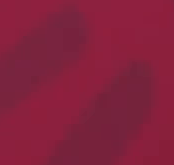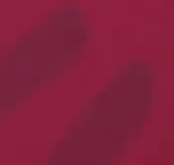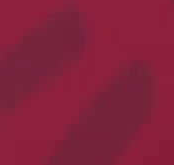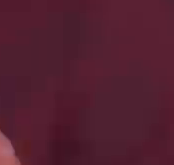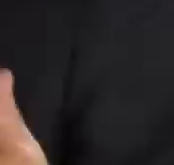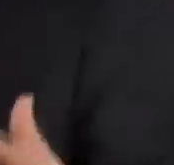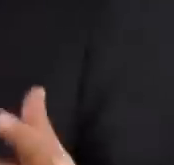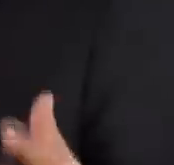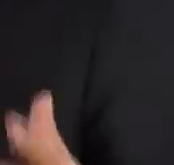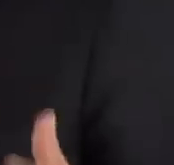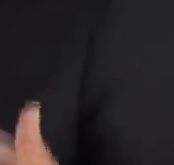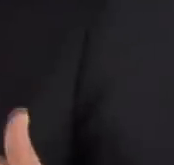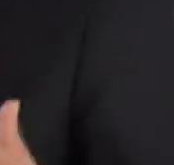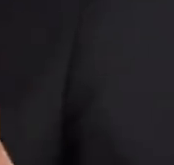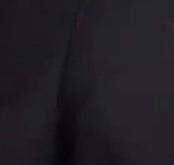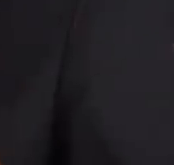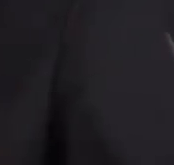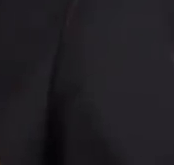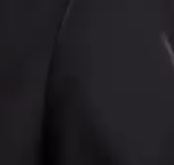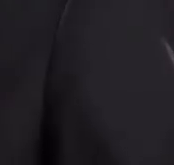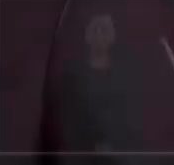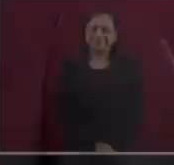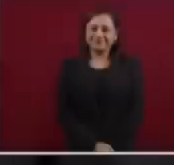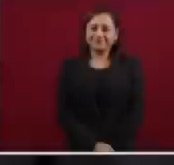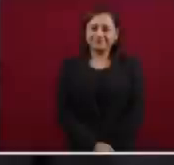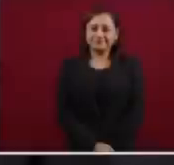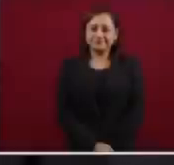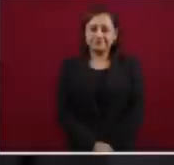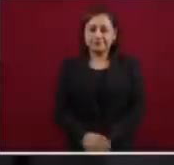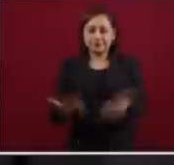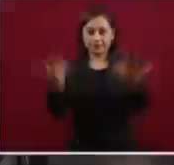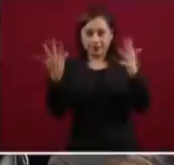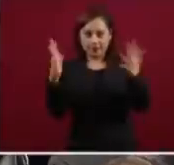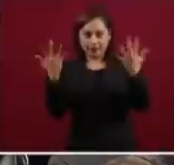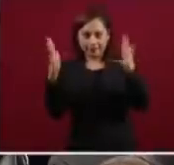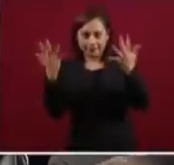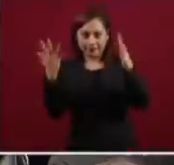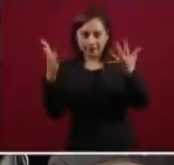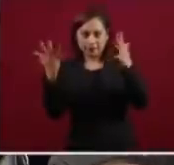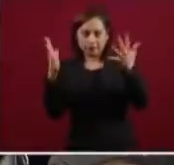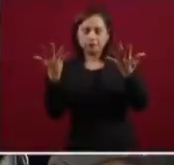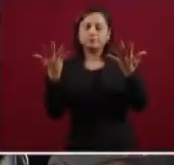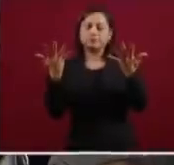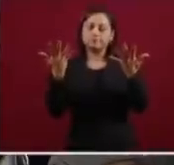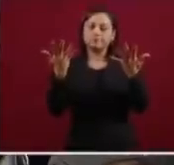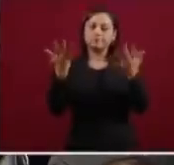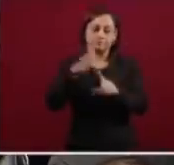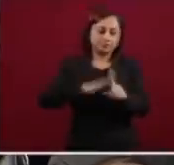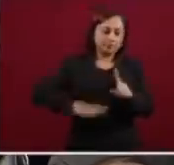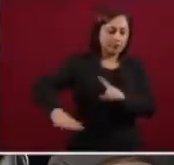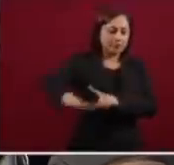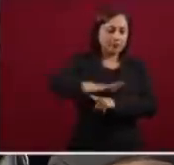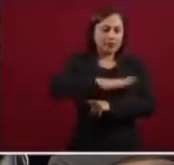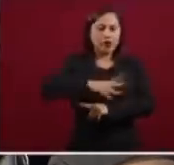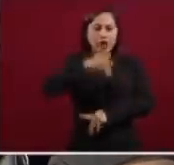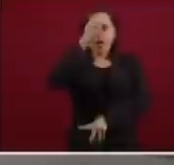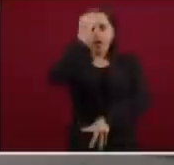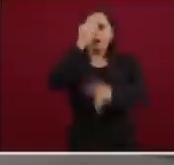un aplauso por la politización que hay en nuestro pueblo